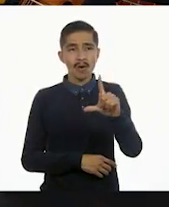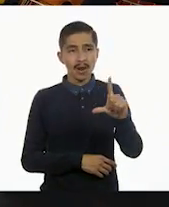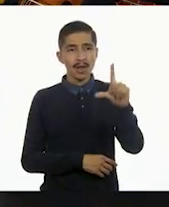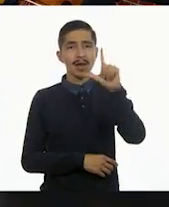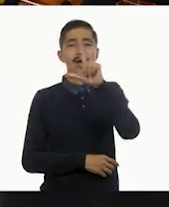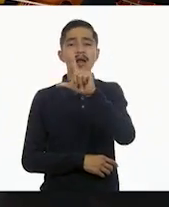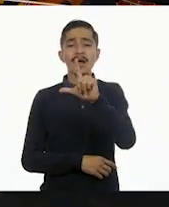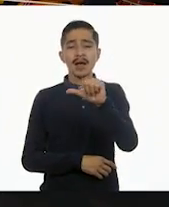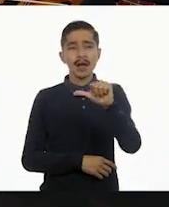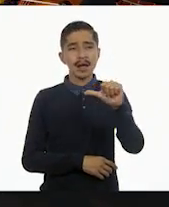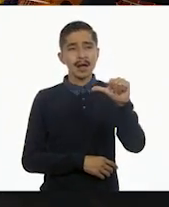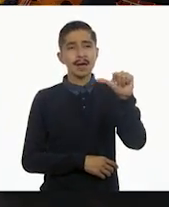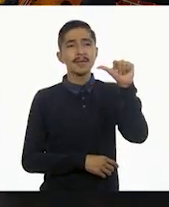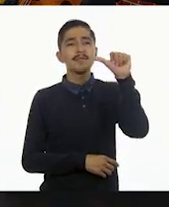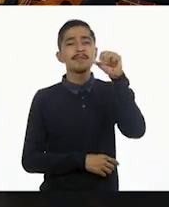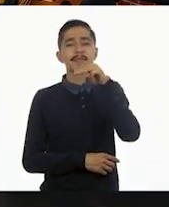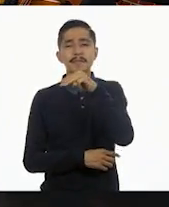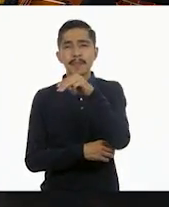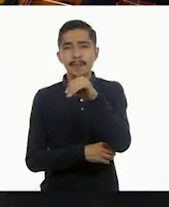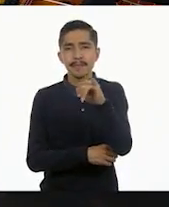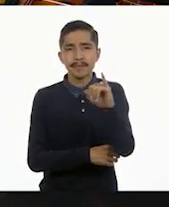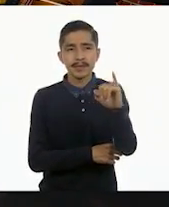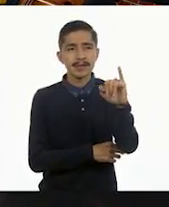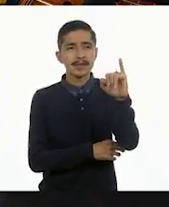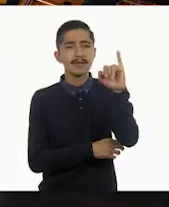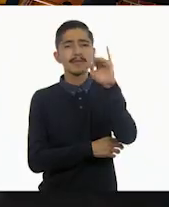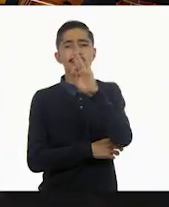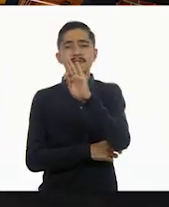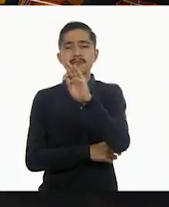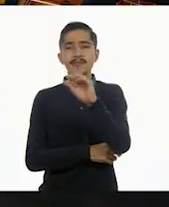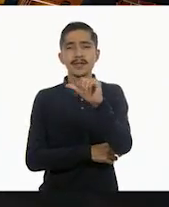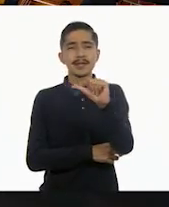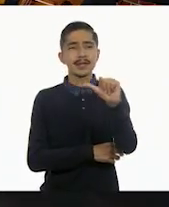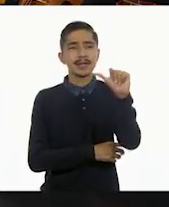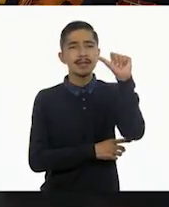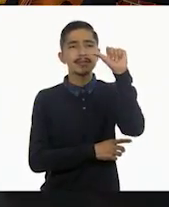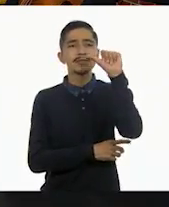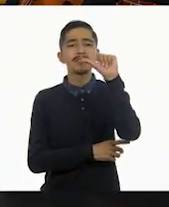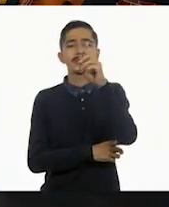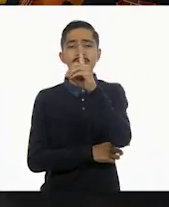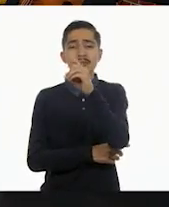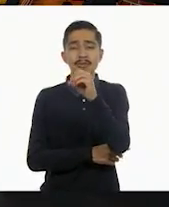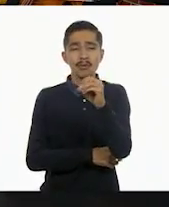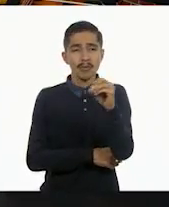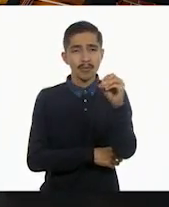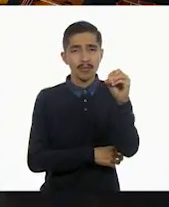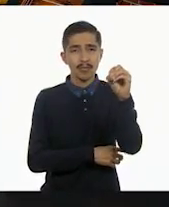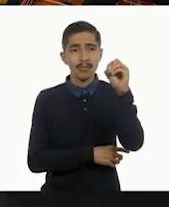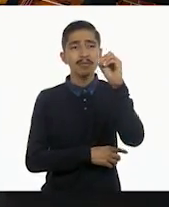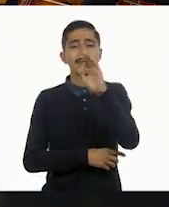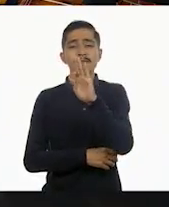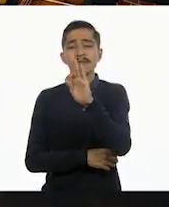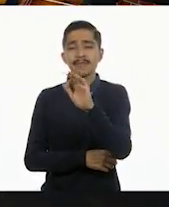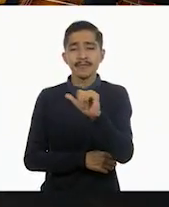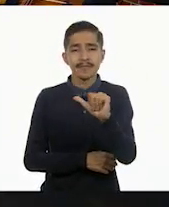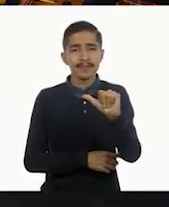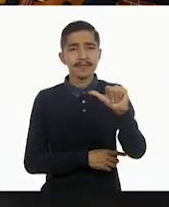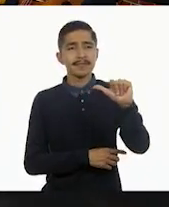sol, la, mi, fa, do, fa,